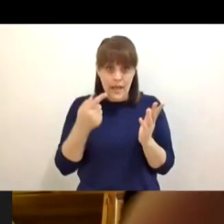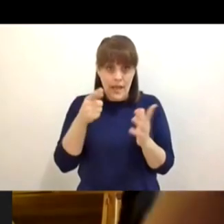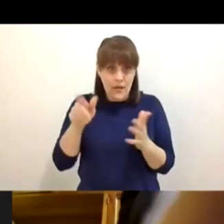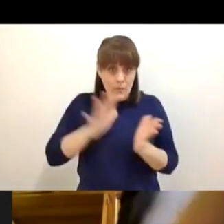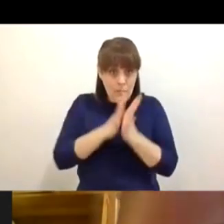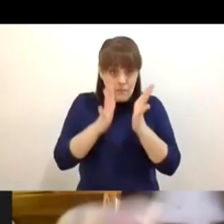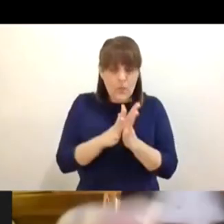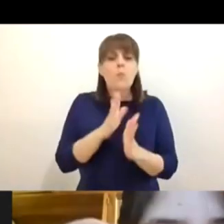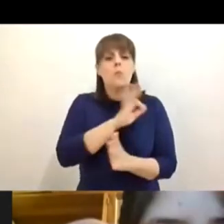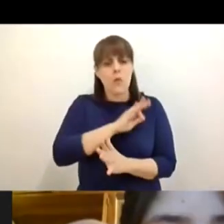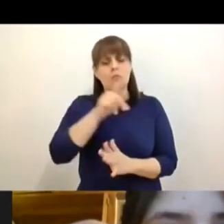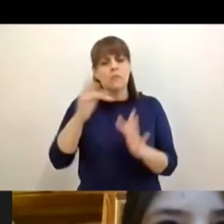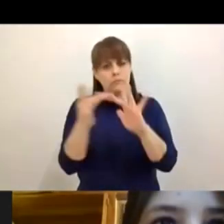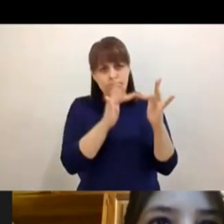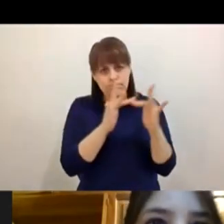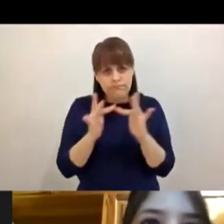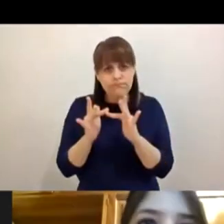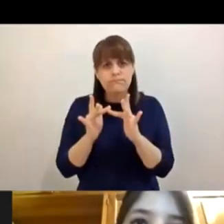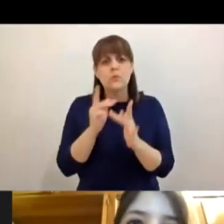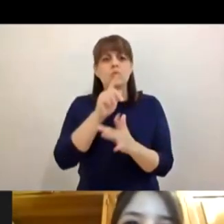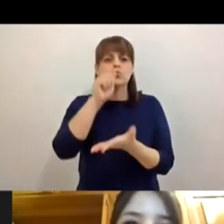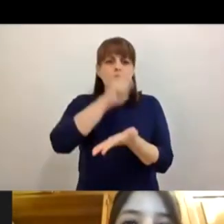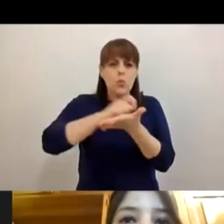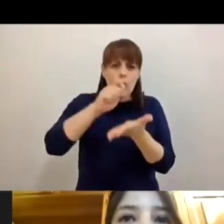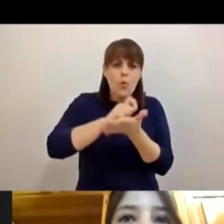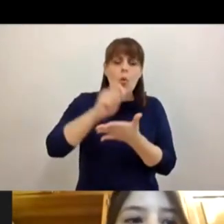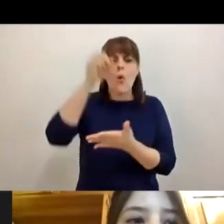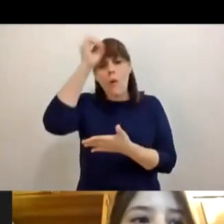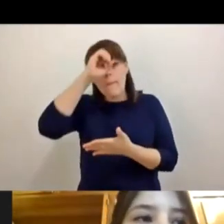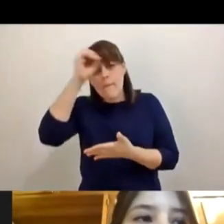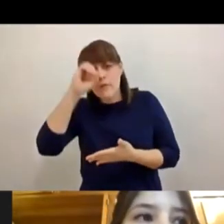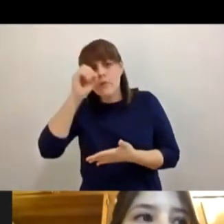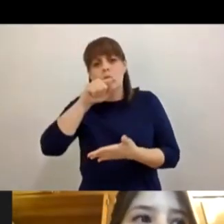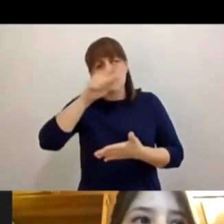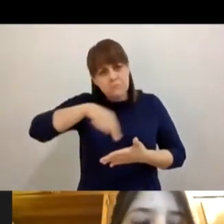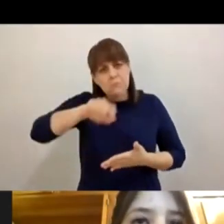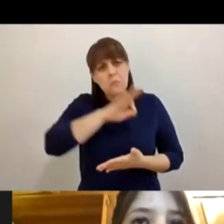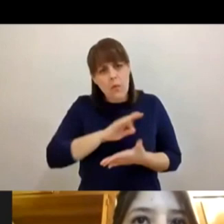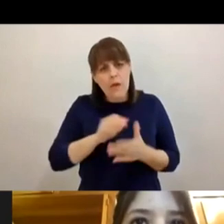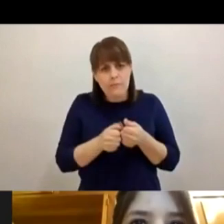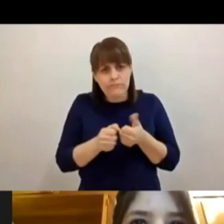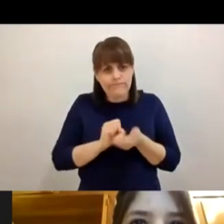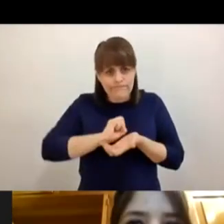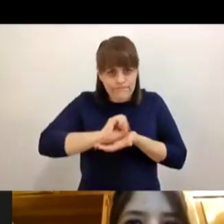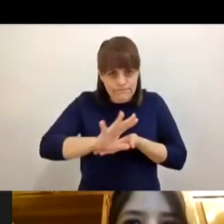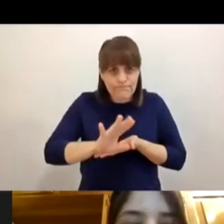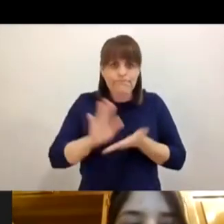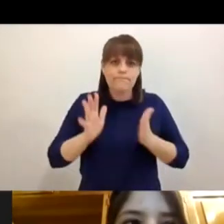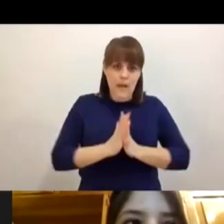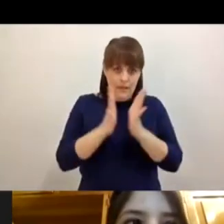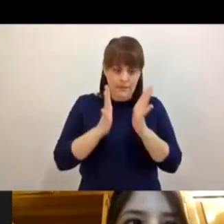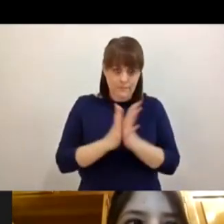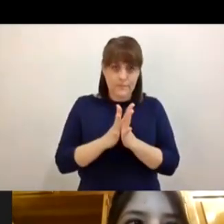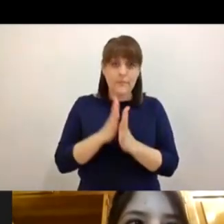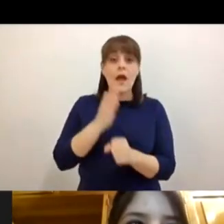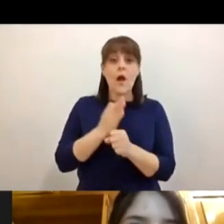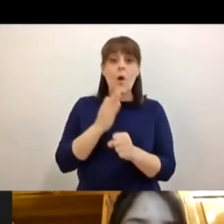favor, escríbanos todos sus comentarios y participen. Quiero decir que estos conversatorios y esta